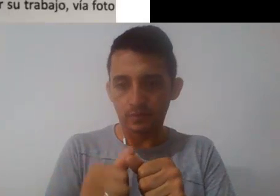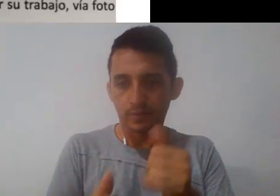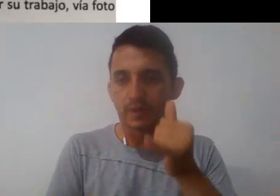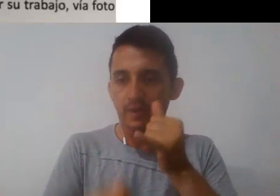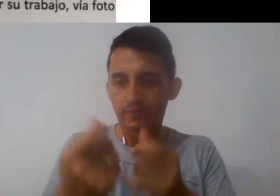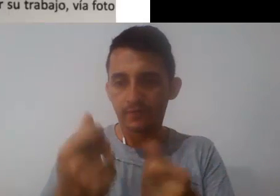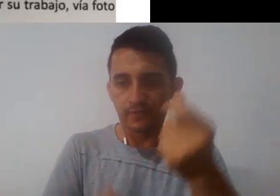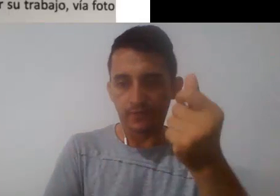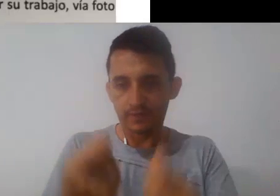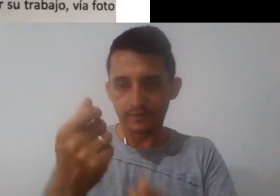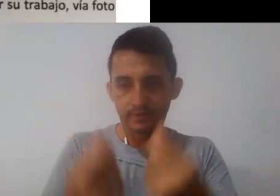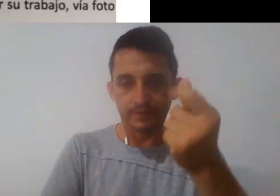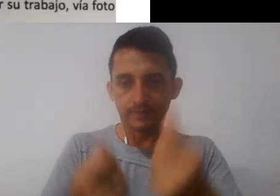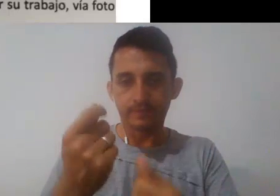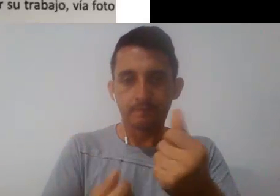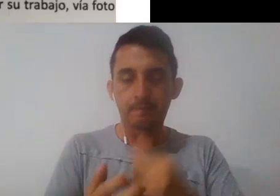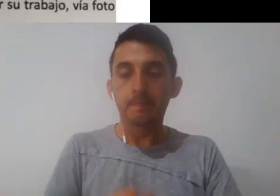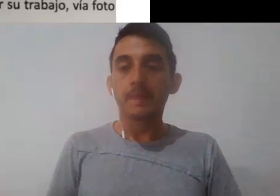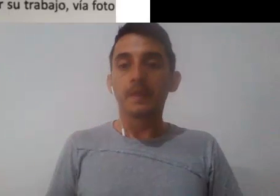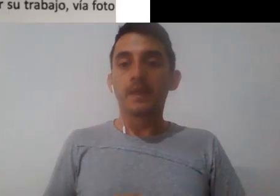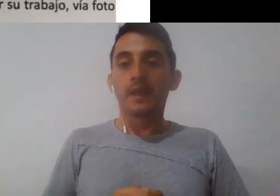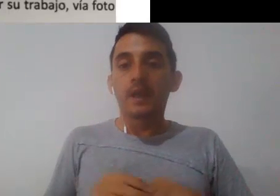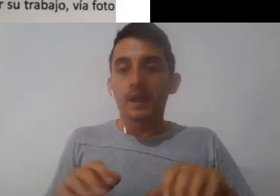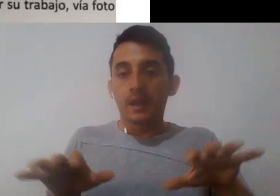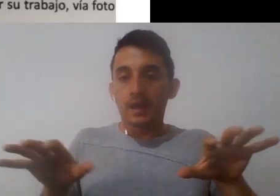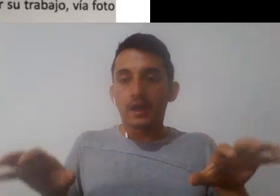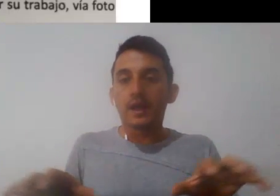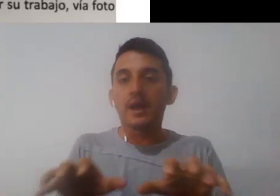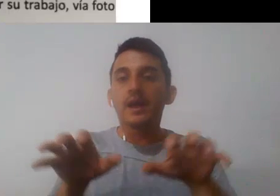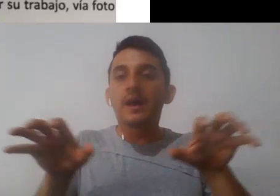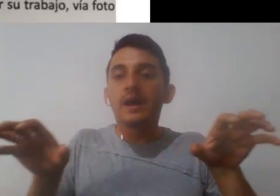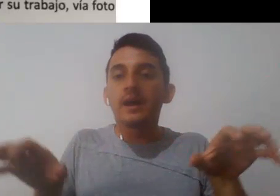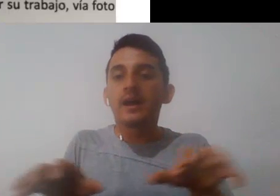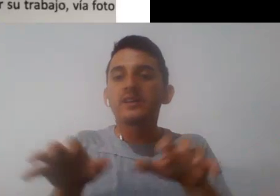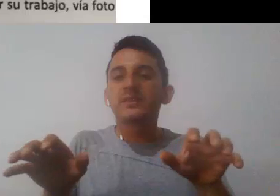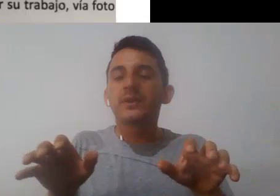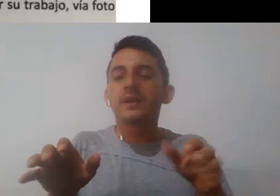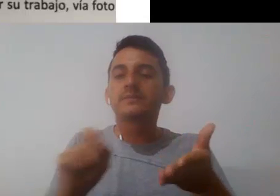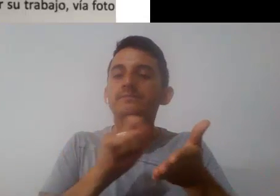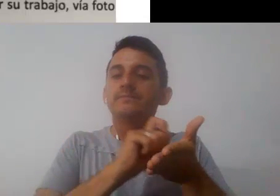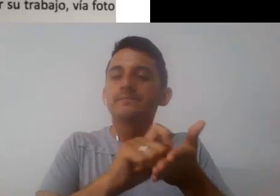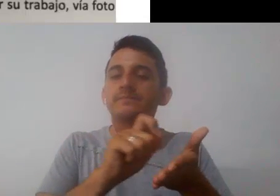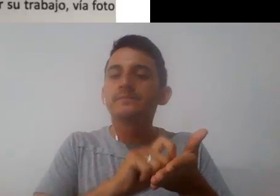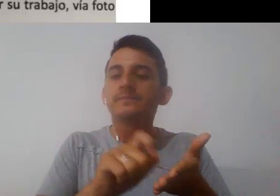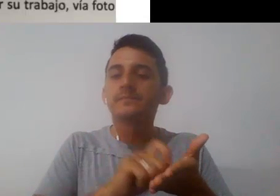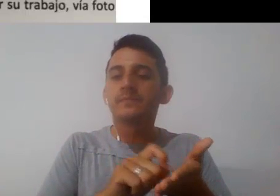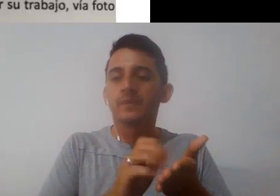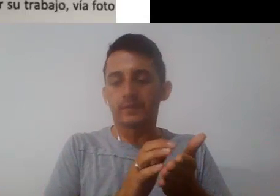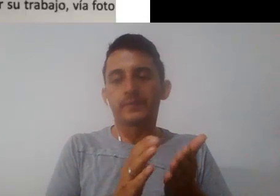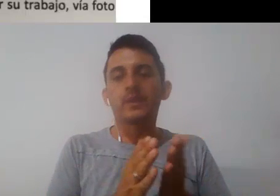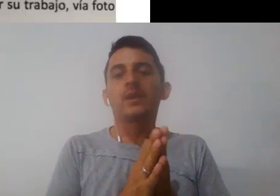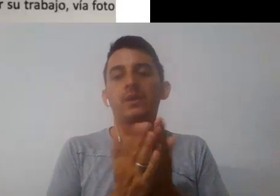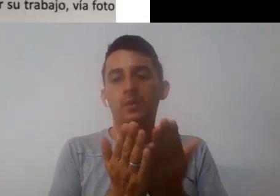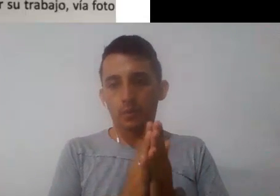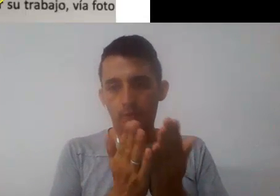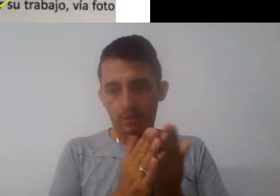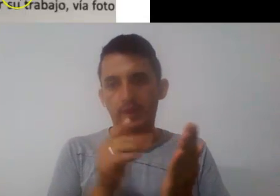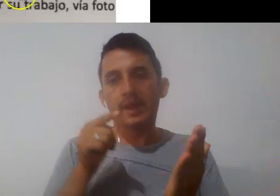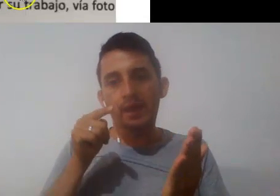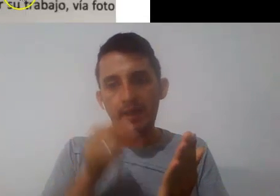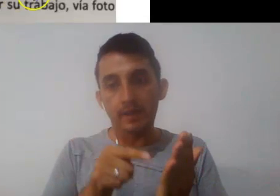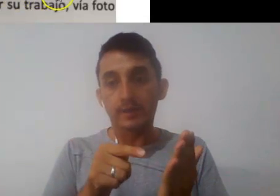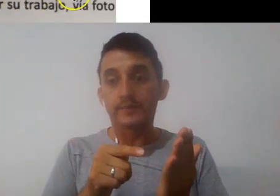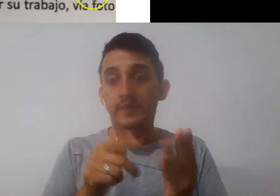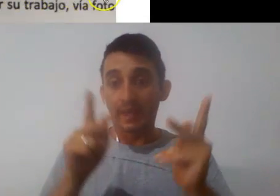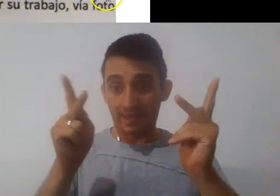Las actividades se desarrollan en el cuaderno Estudiante que va